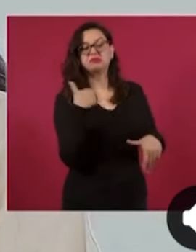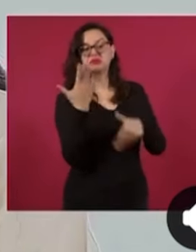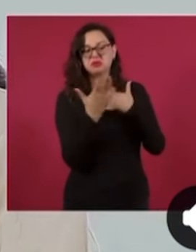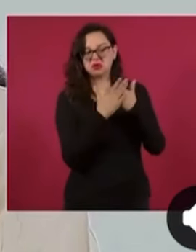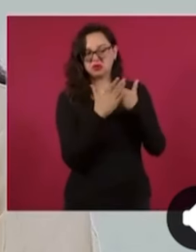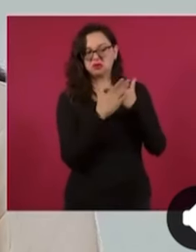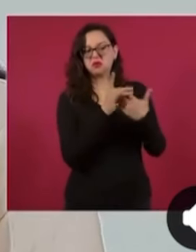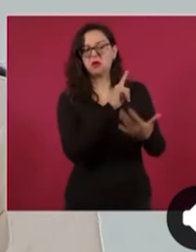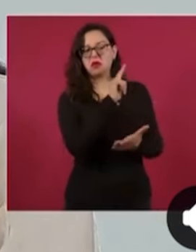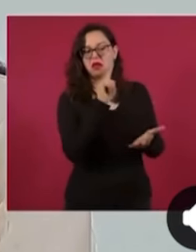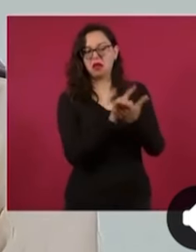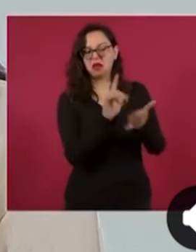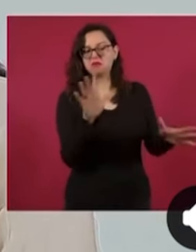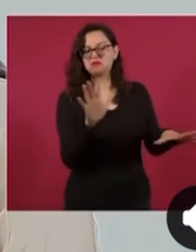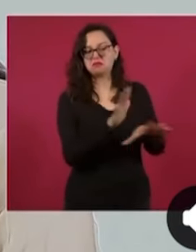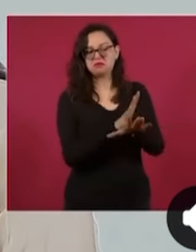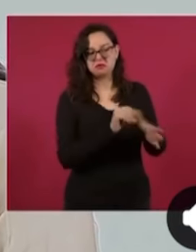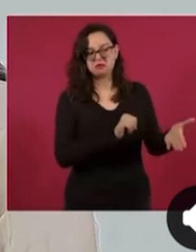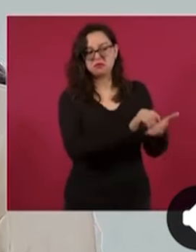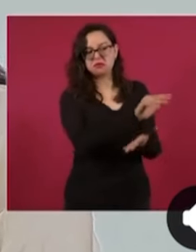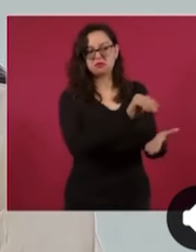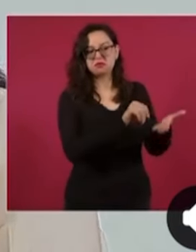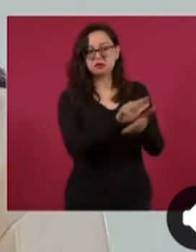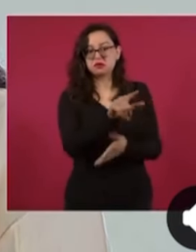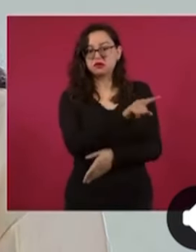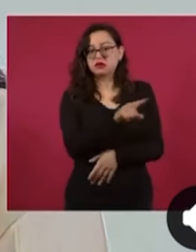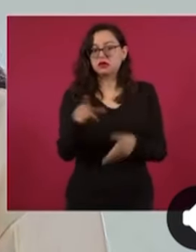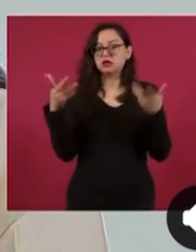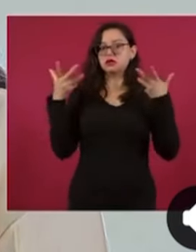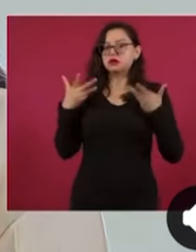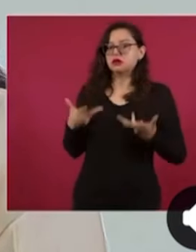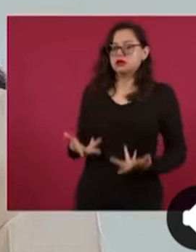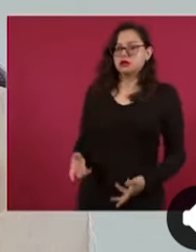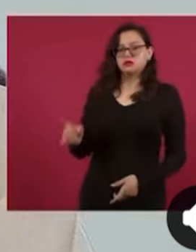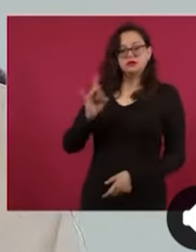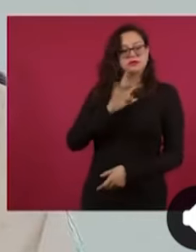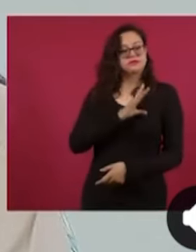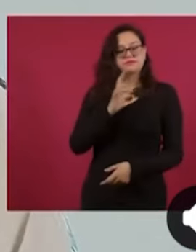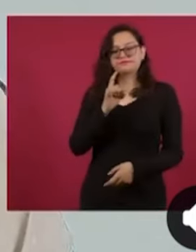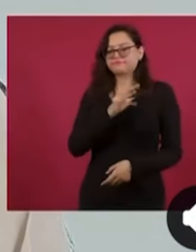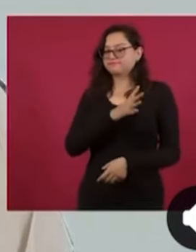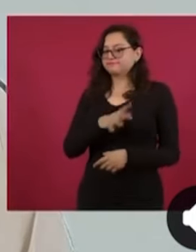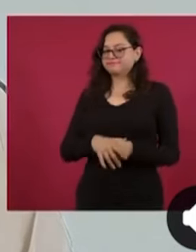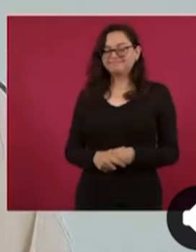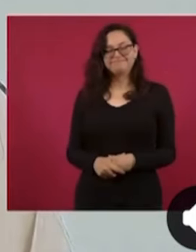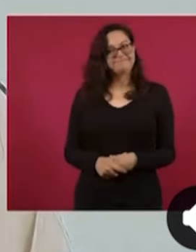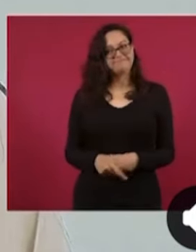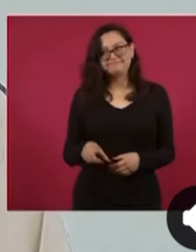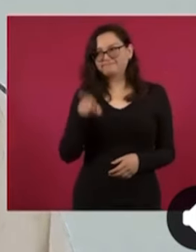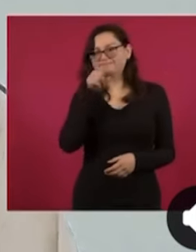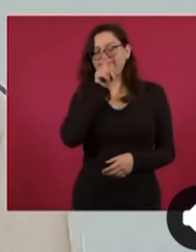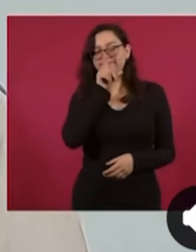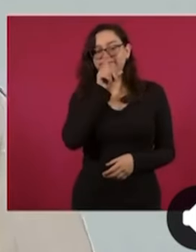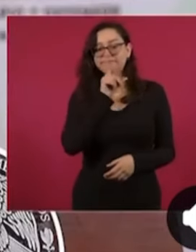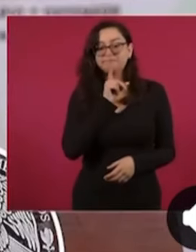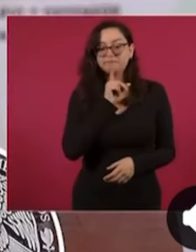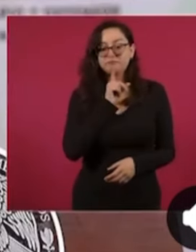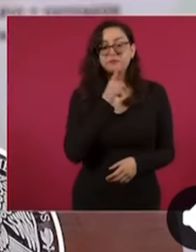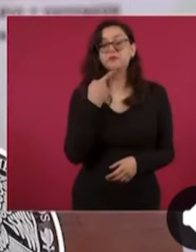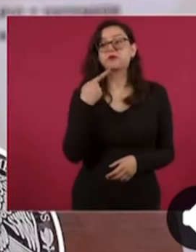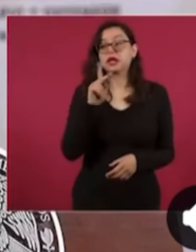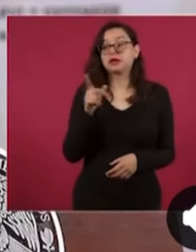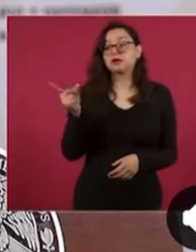falso. Y bueno, tal vez a estos funcionarios de alto nivel del Poder Judicial lo